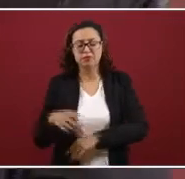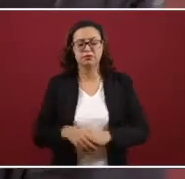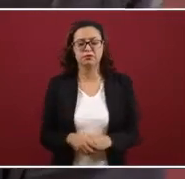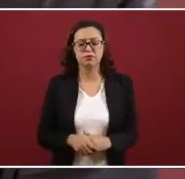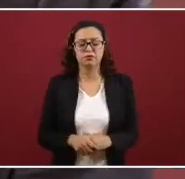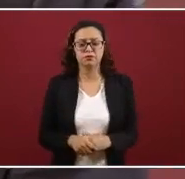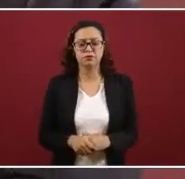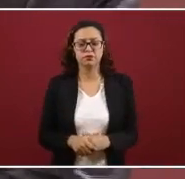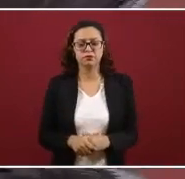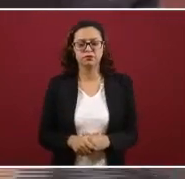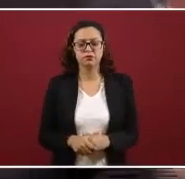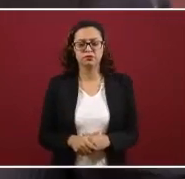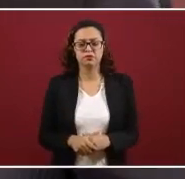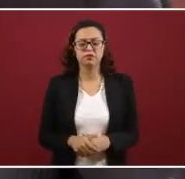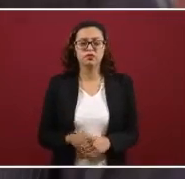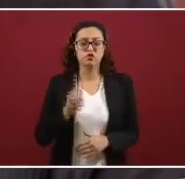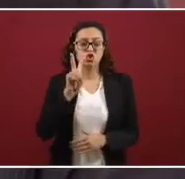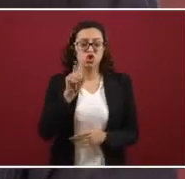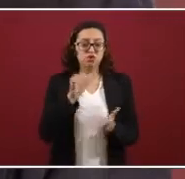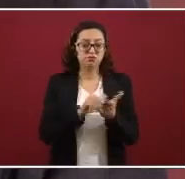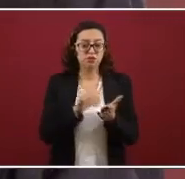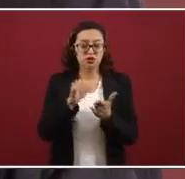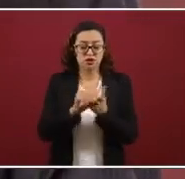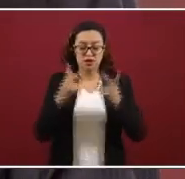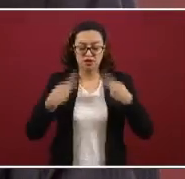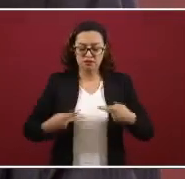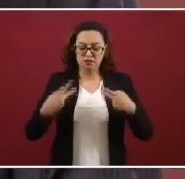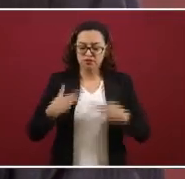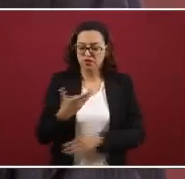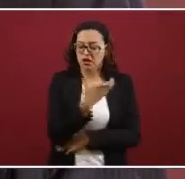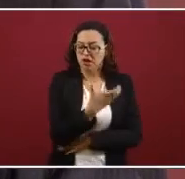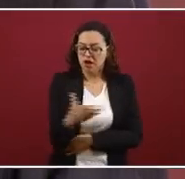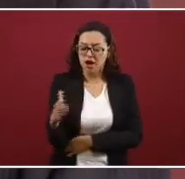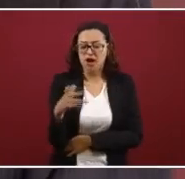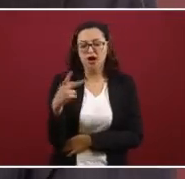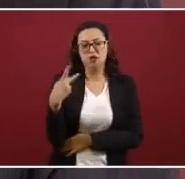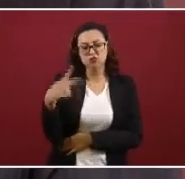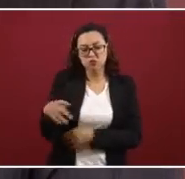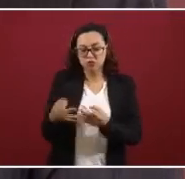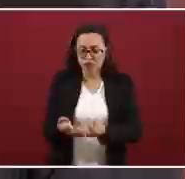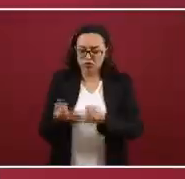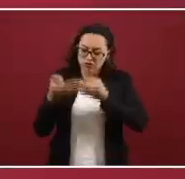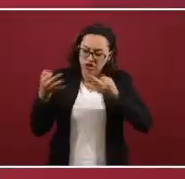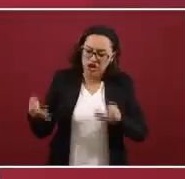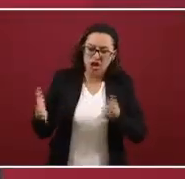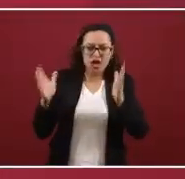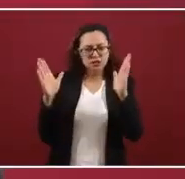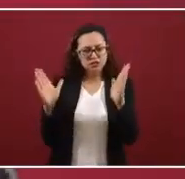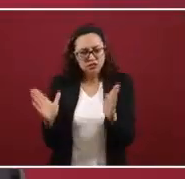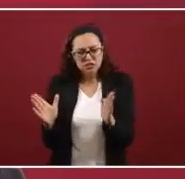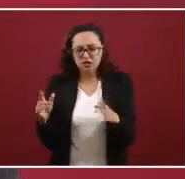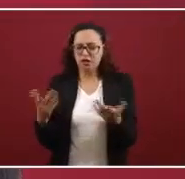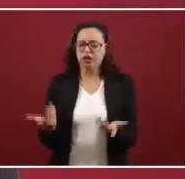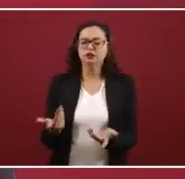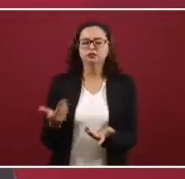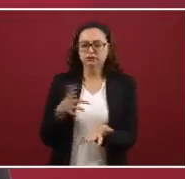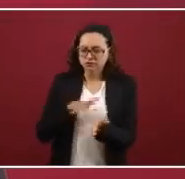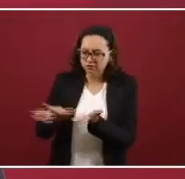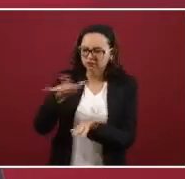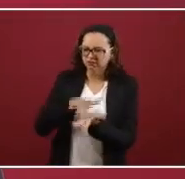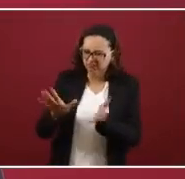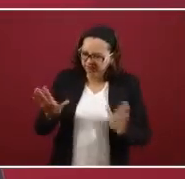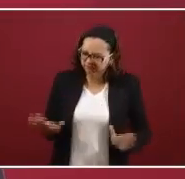que 2 millones de productores pequeños están recibiendo apoyo.